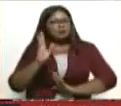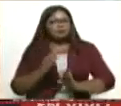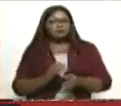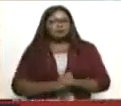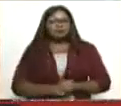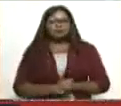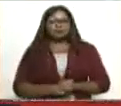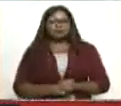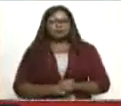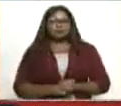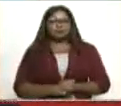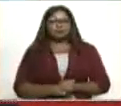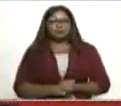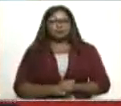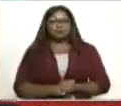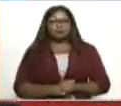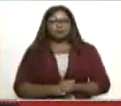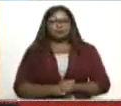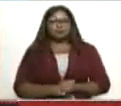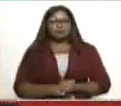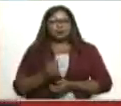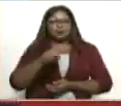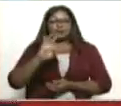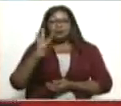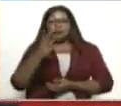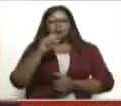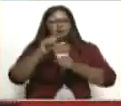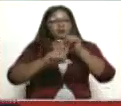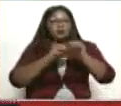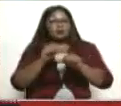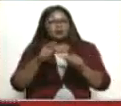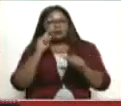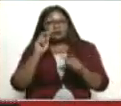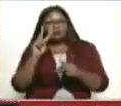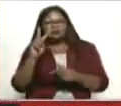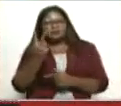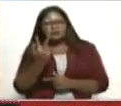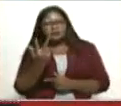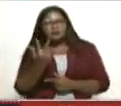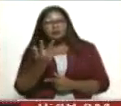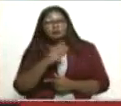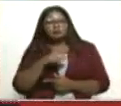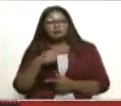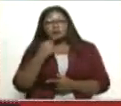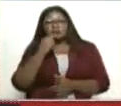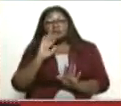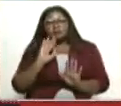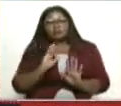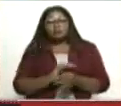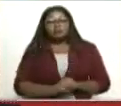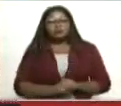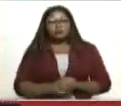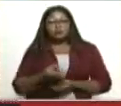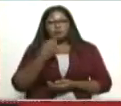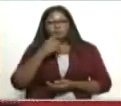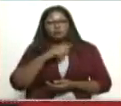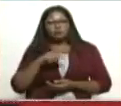Avanzamos. En este cuarto ciclo, que es el tercero, digamos, hemos estado ya